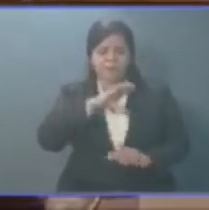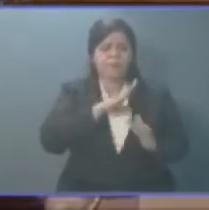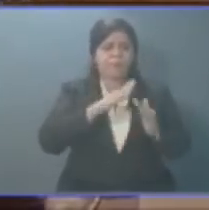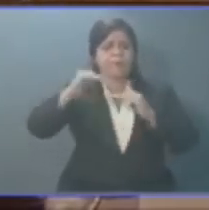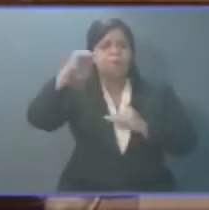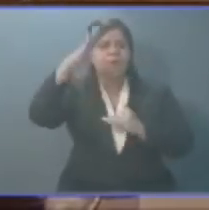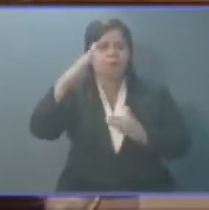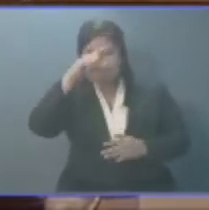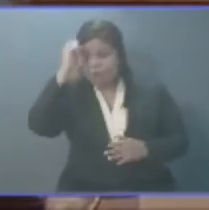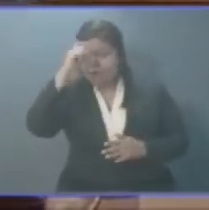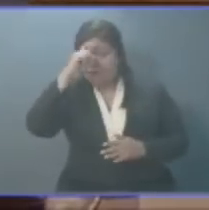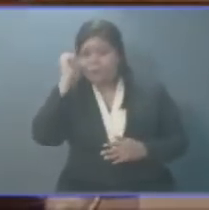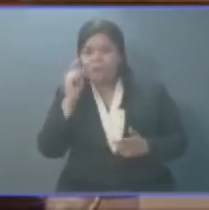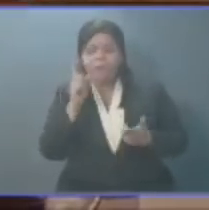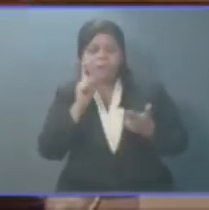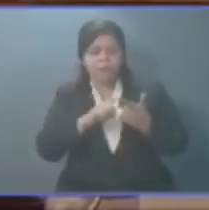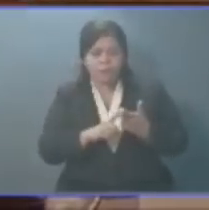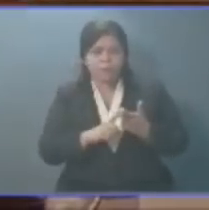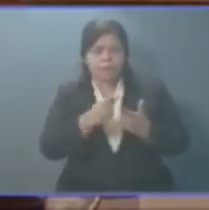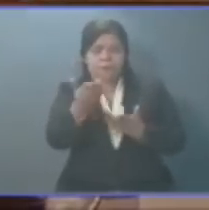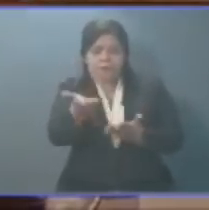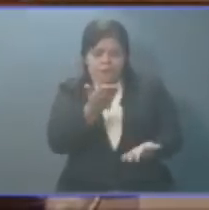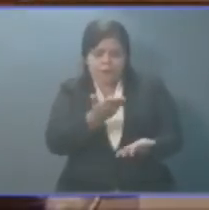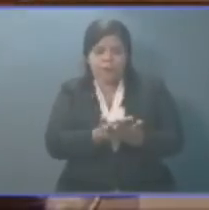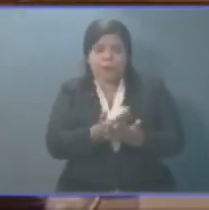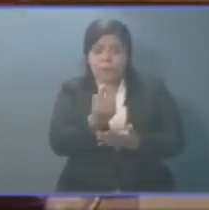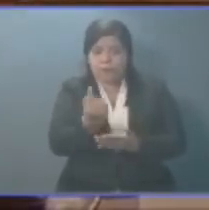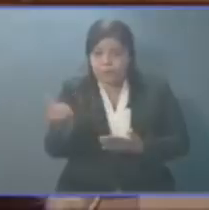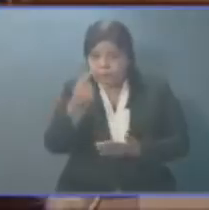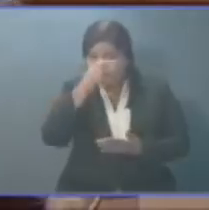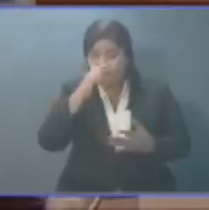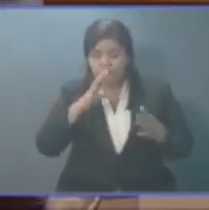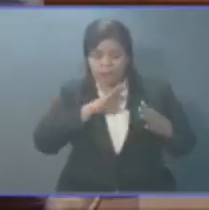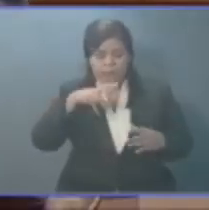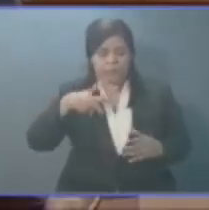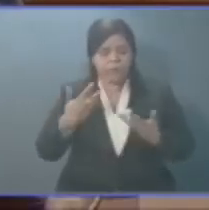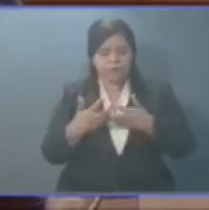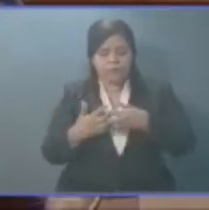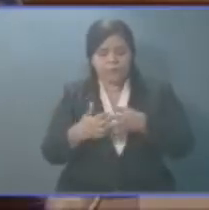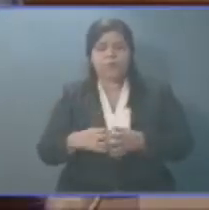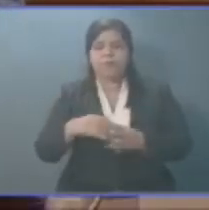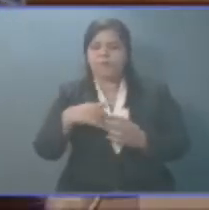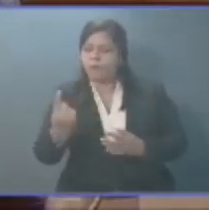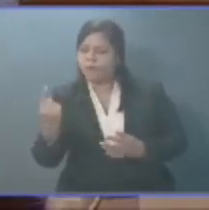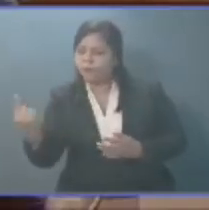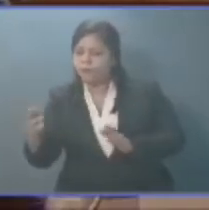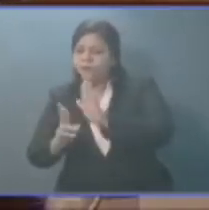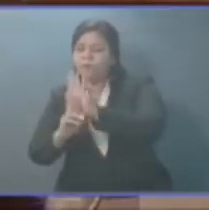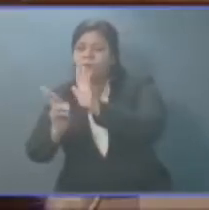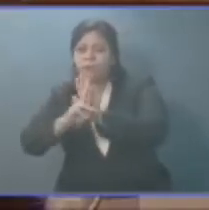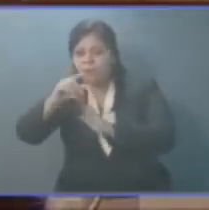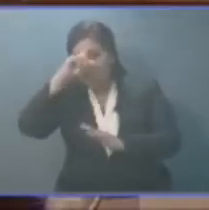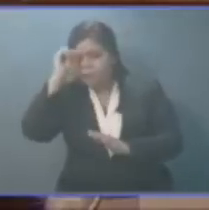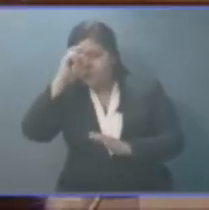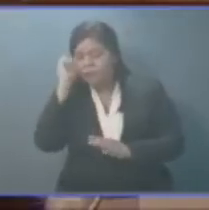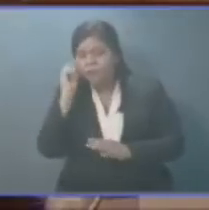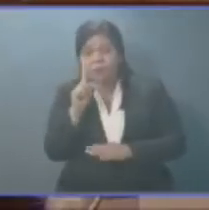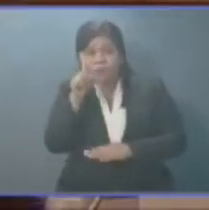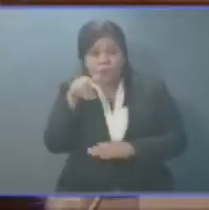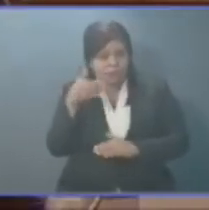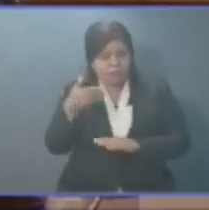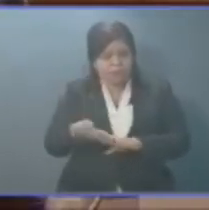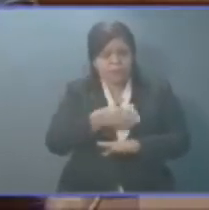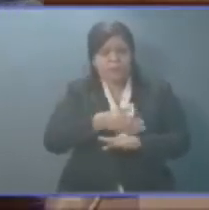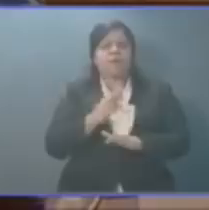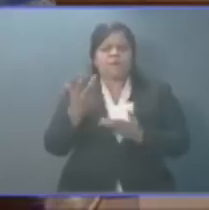Trabajo, donde está el planteamiento de los sectores empleadores de este país y el sector laboral, algo que en menos de un año lo hemos